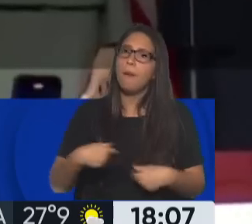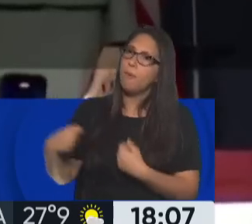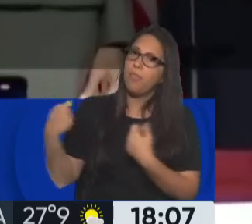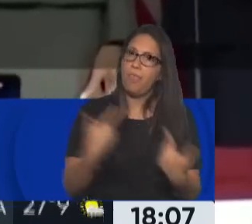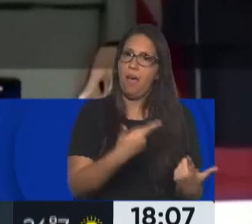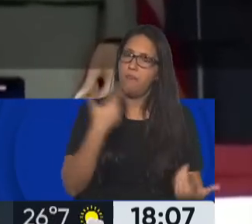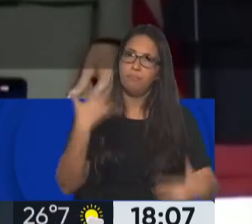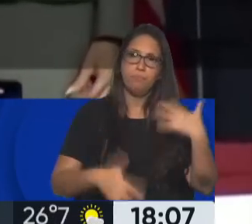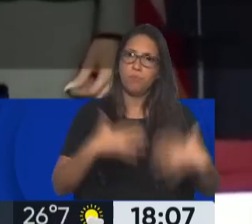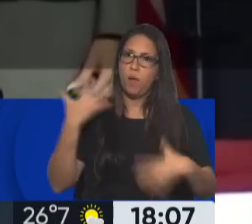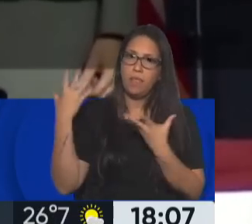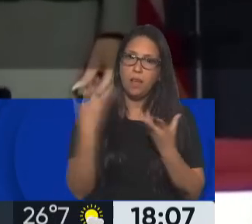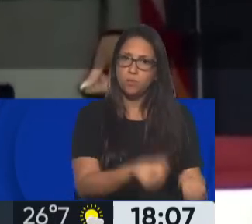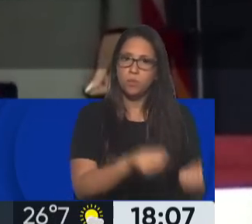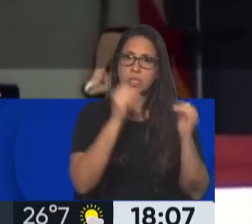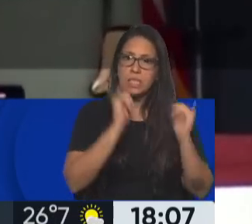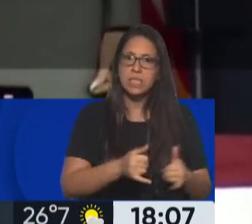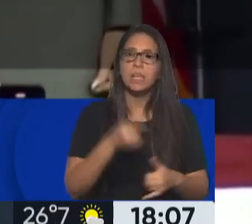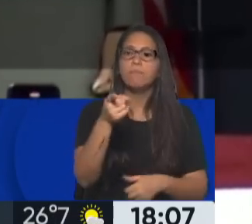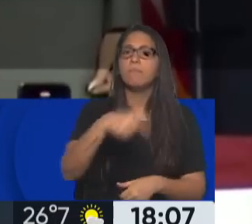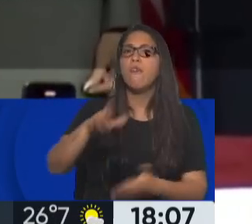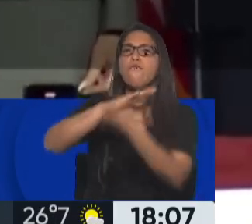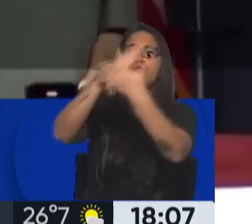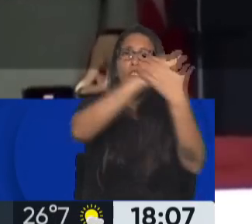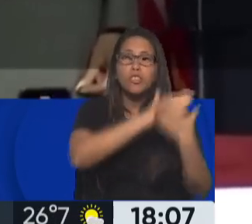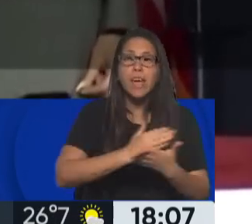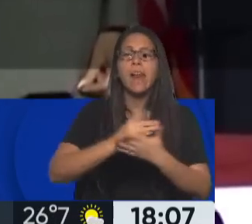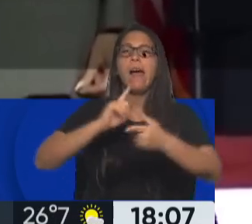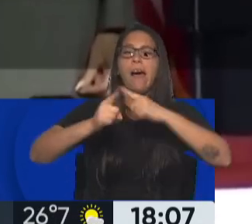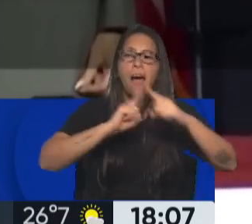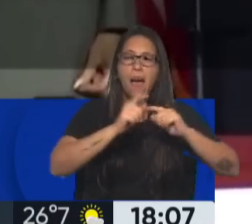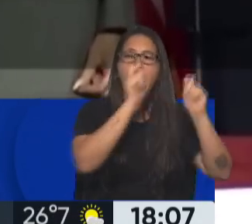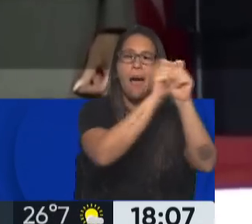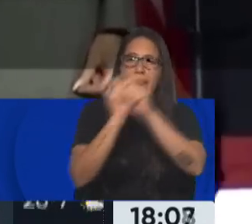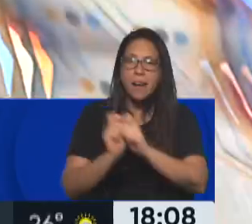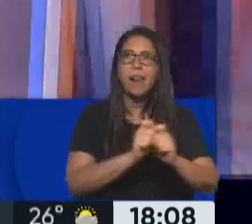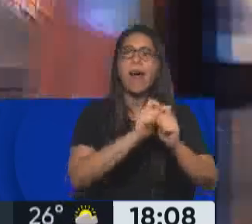badly. We're going to fix our borders. We're going to fix everything about our country.